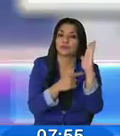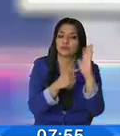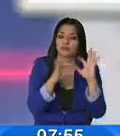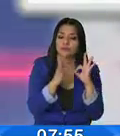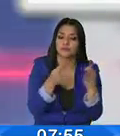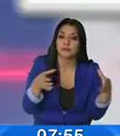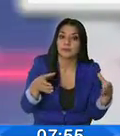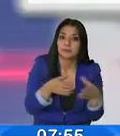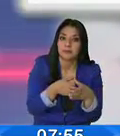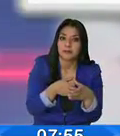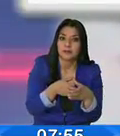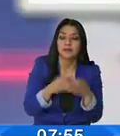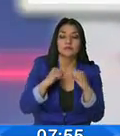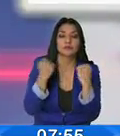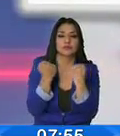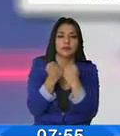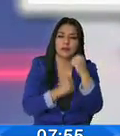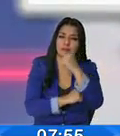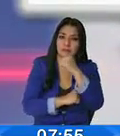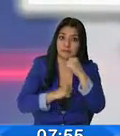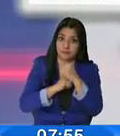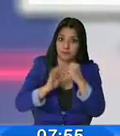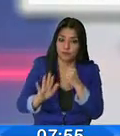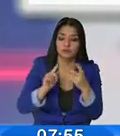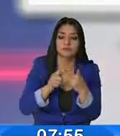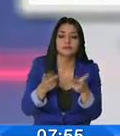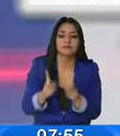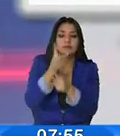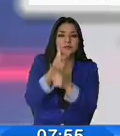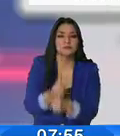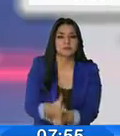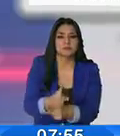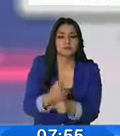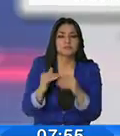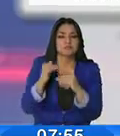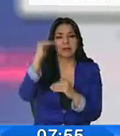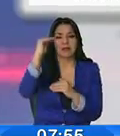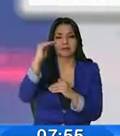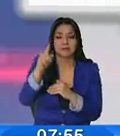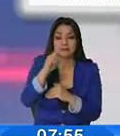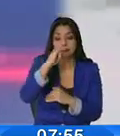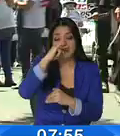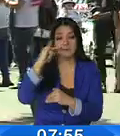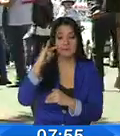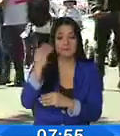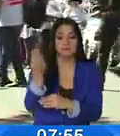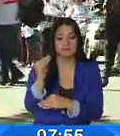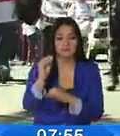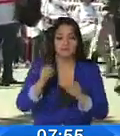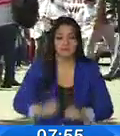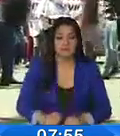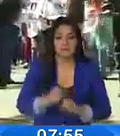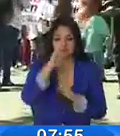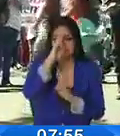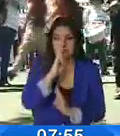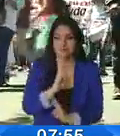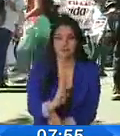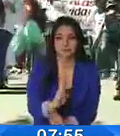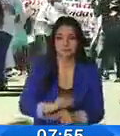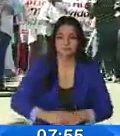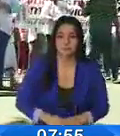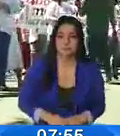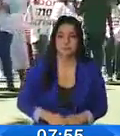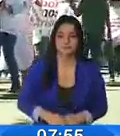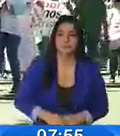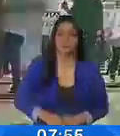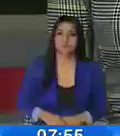familia como núcleo de la sociedad y protegiendo el interés superior de niños y adolescentes. Informó